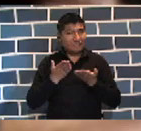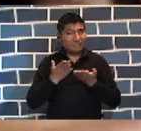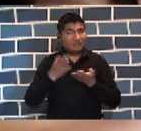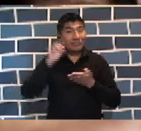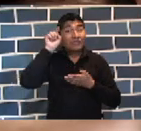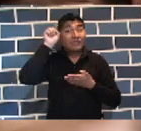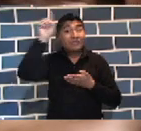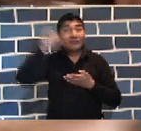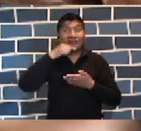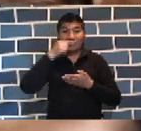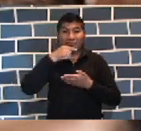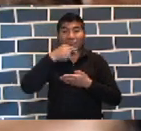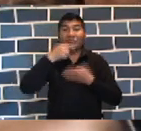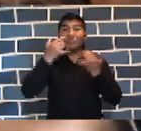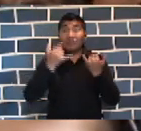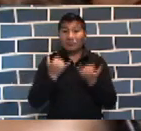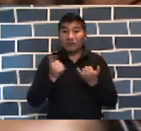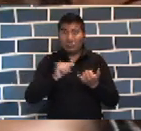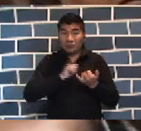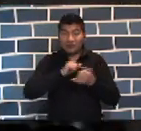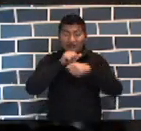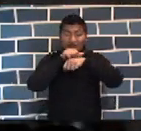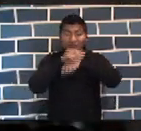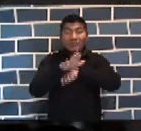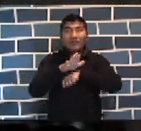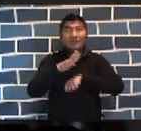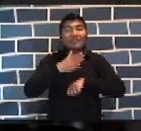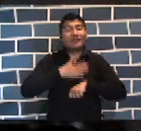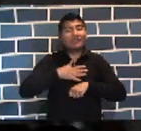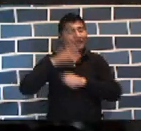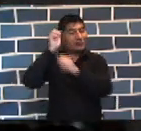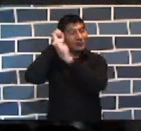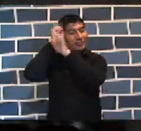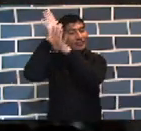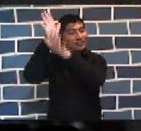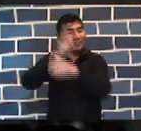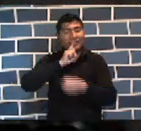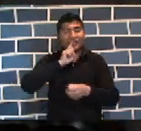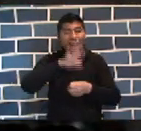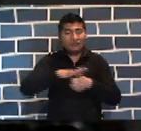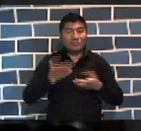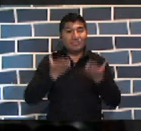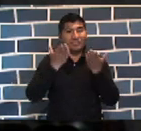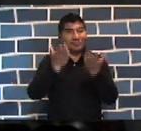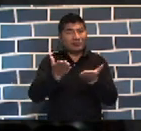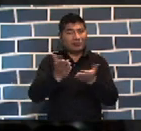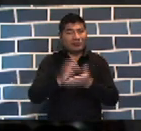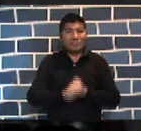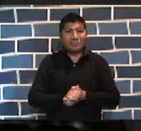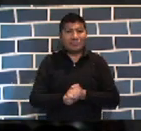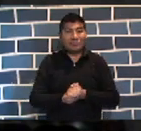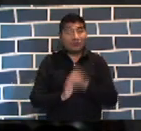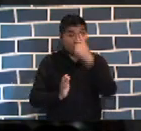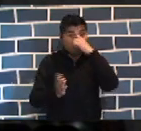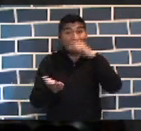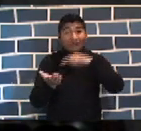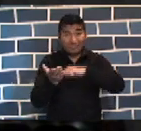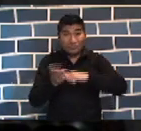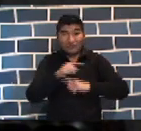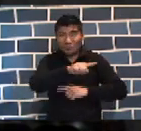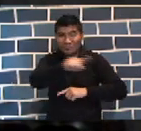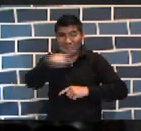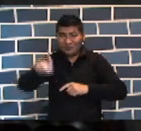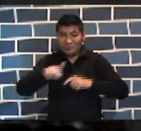Él nos dice hoy: yo les enviaré lo que mi Padre les ha prometido. Por ello, permanezcan